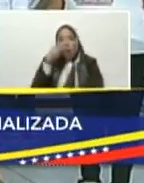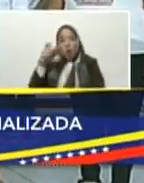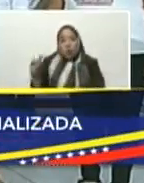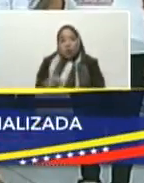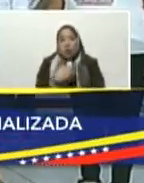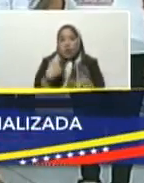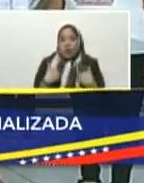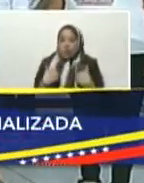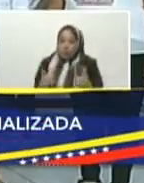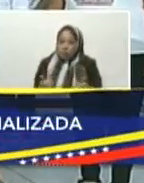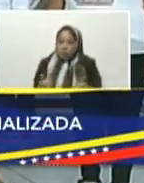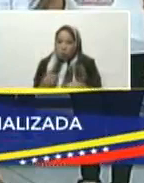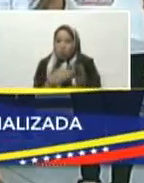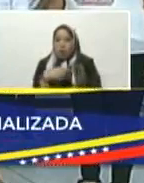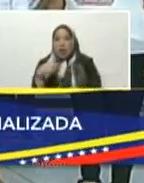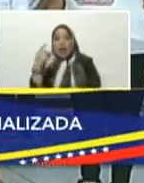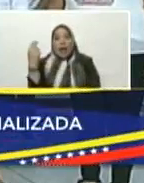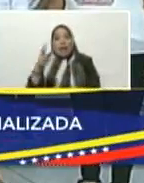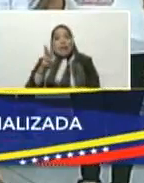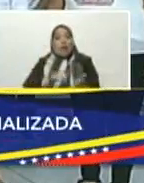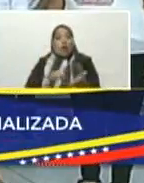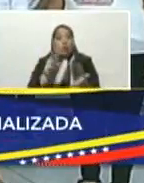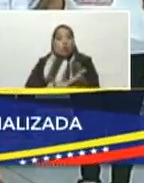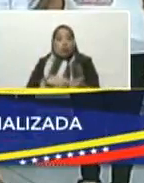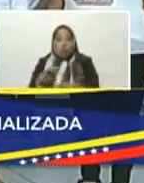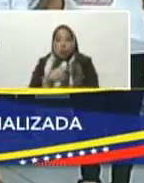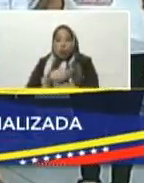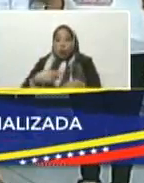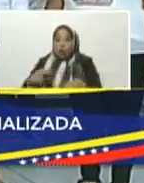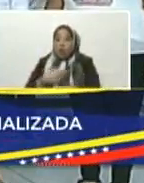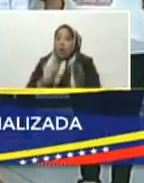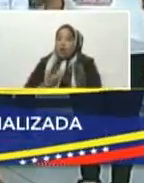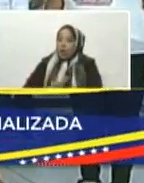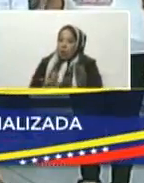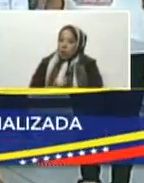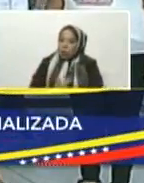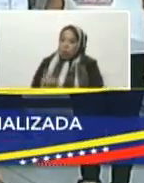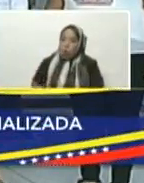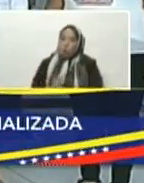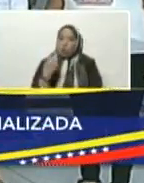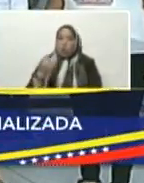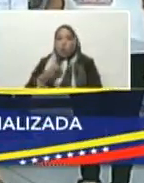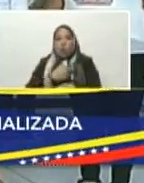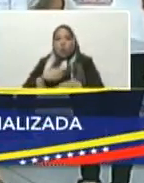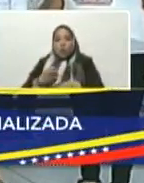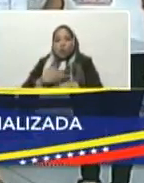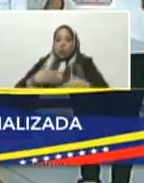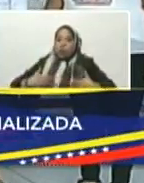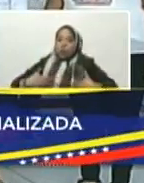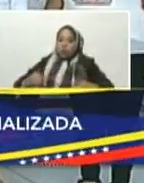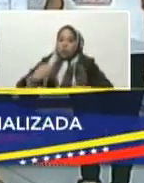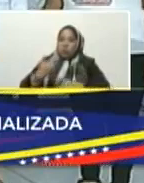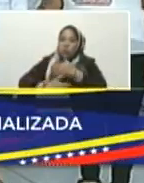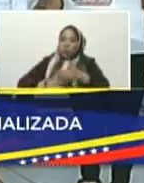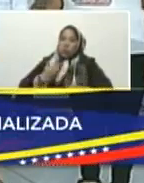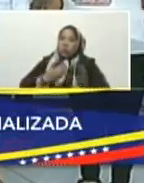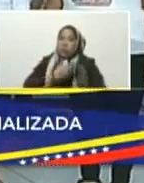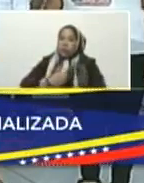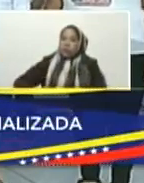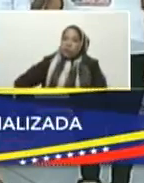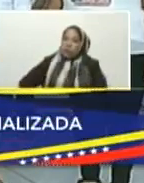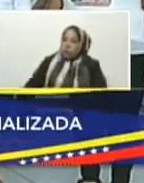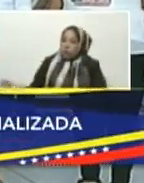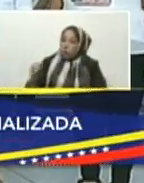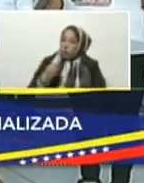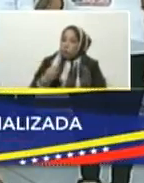para la Salud, el Seguro Social y lo que desde la gobernación y la alcaldía, como un solo equipo de gobierno en salud, usted está ordenando, presidente, como